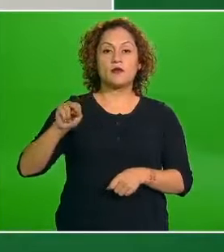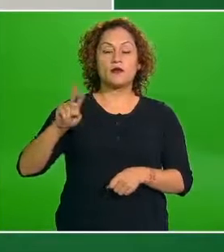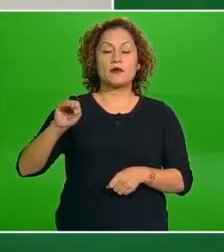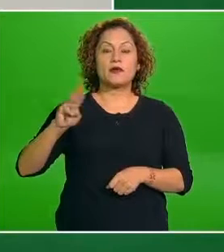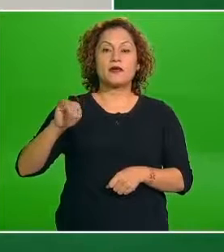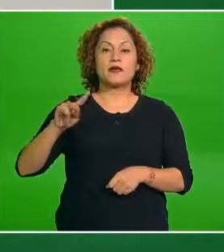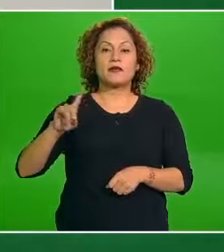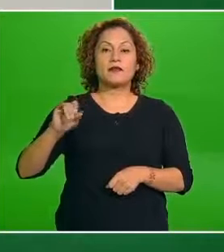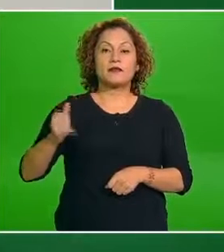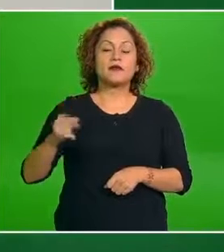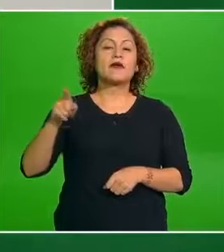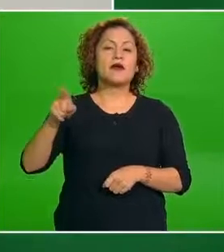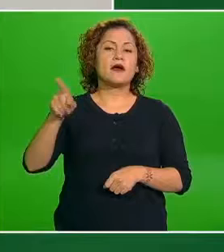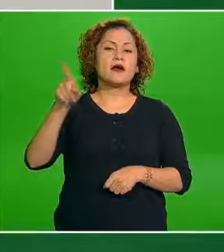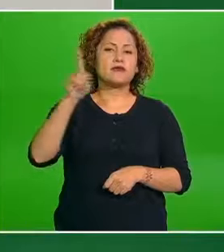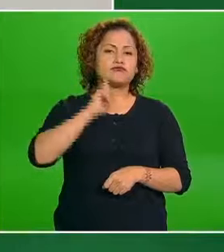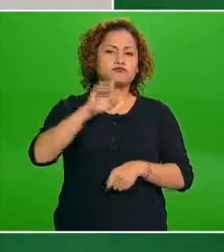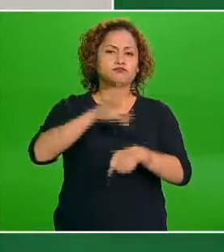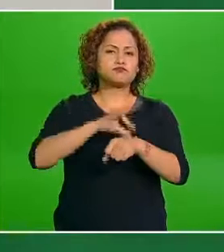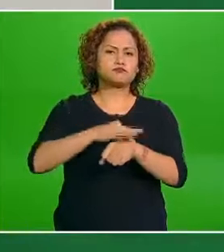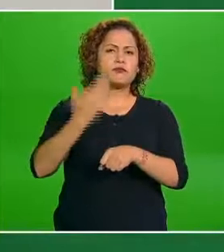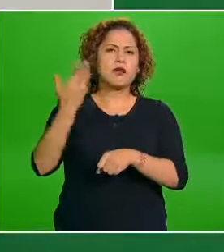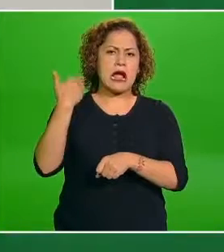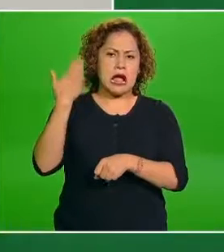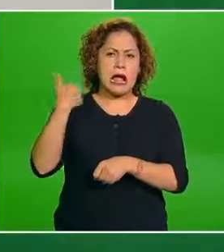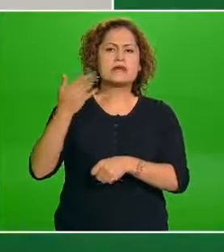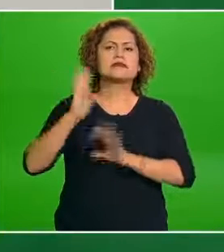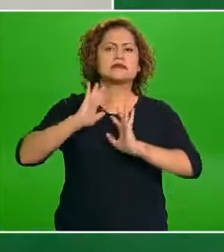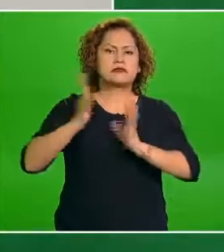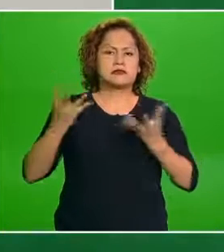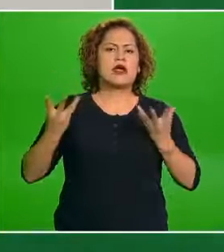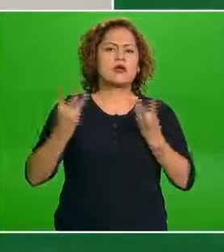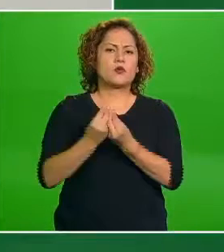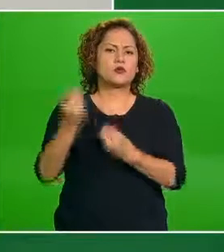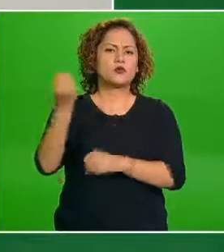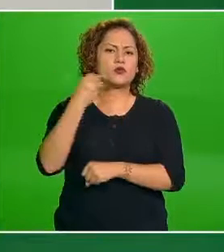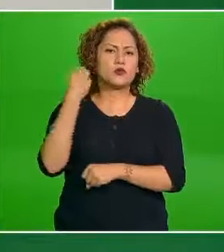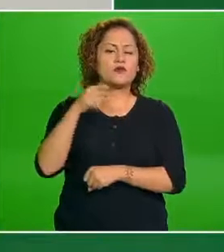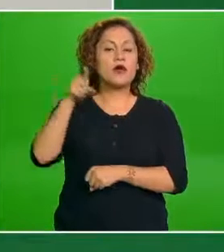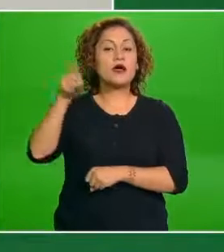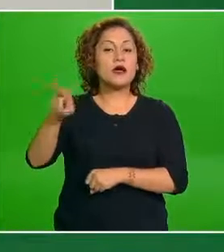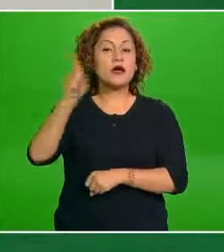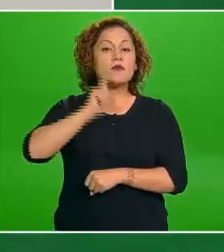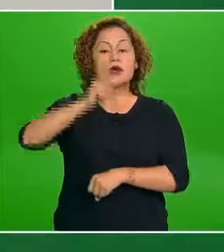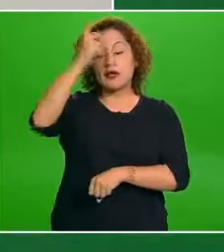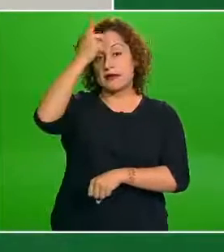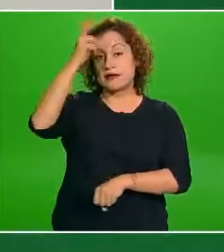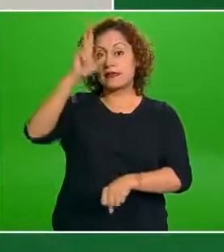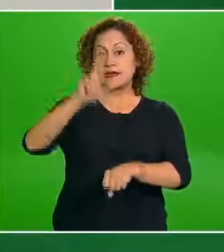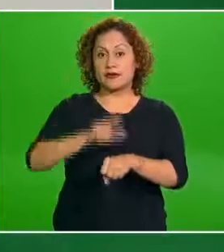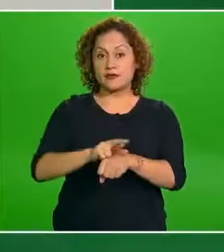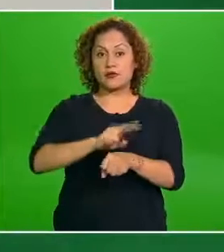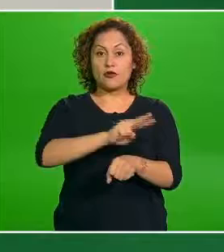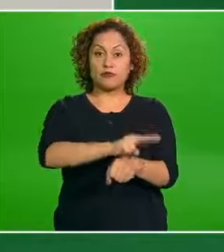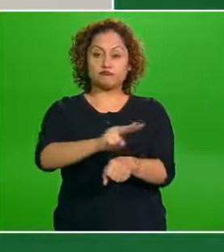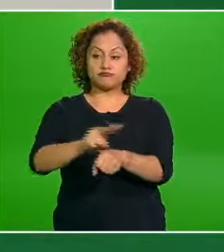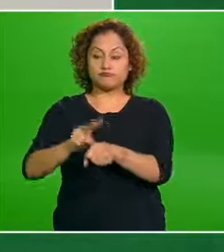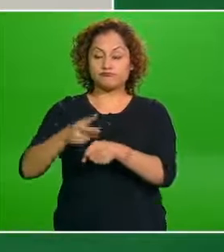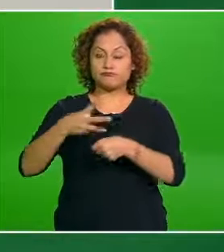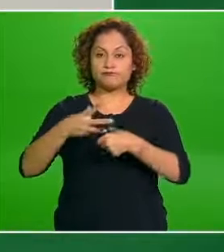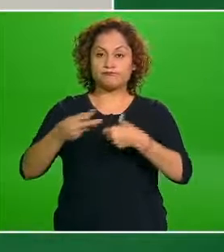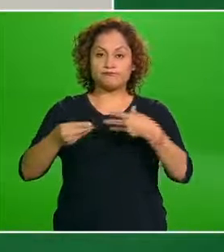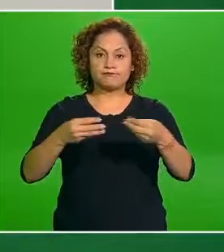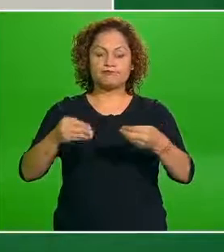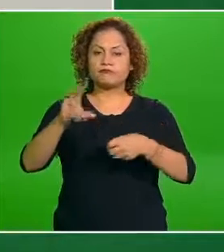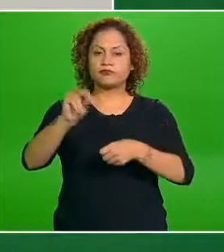ha acompañado ya en múltiples conferencias. Ella es nuestra directora de Vigilancia Epidemiológica de Enfermedades No Transmisibles